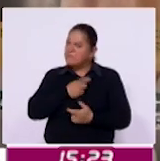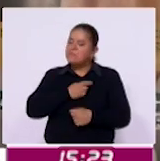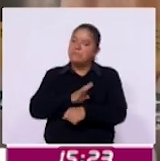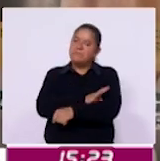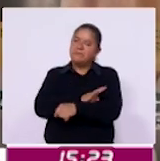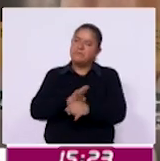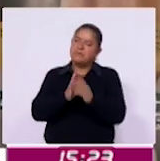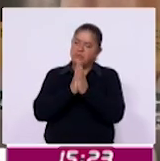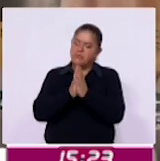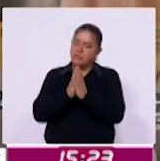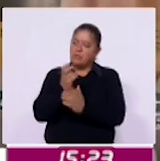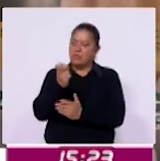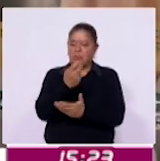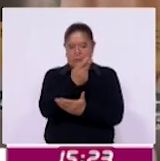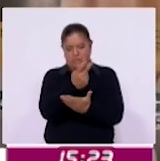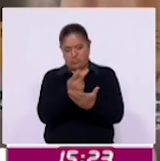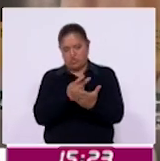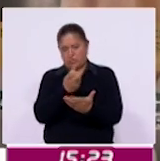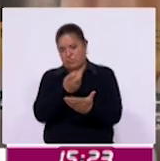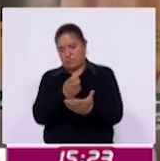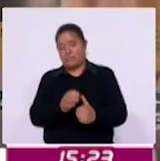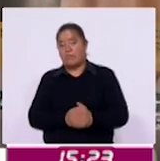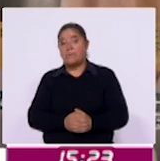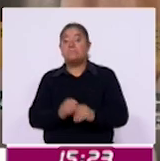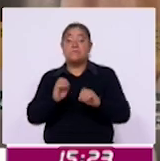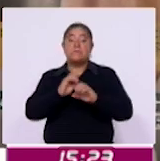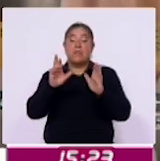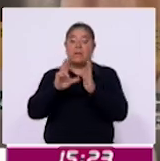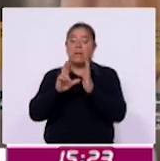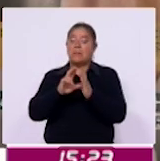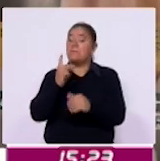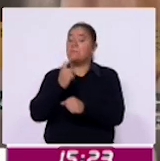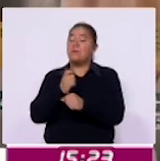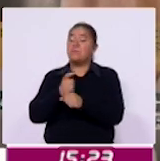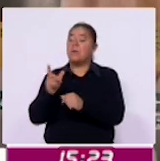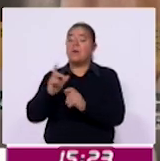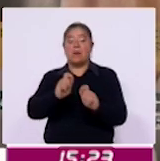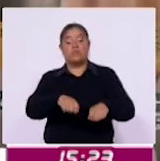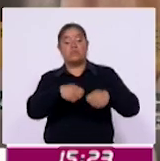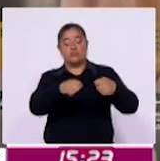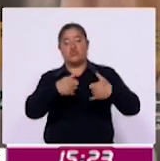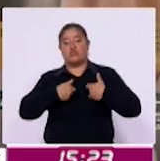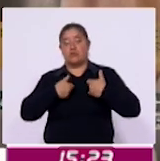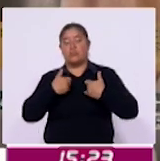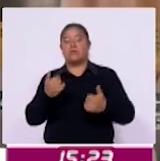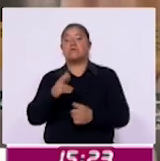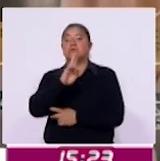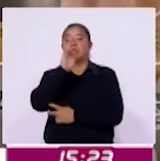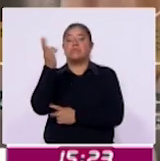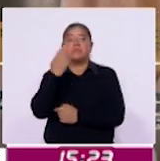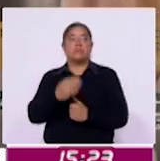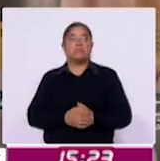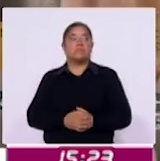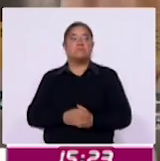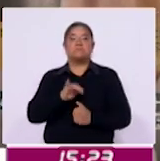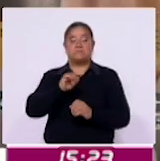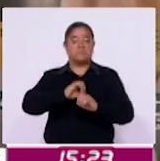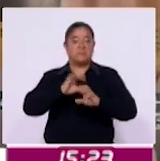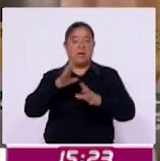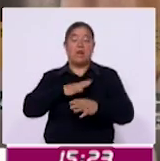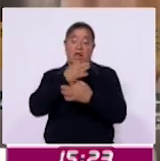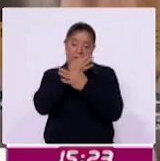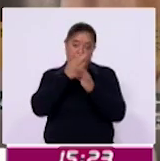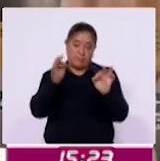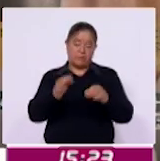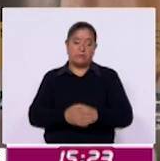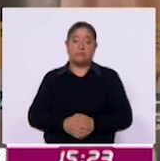de este programa y, por supuesto, la primera tarjeta que van a hacer llegar a los jóvenes universitarios. Claro que sí. Es importante